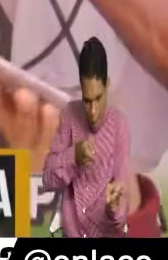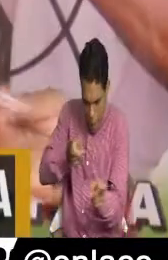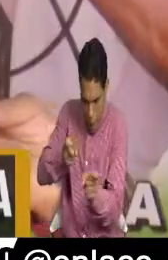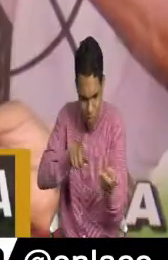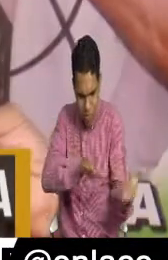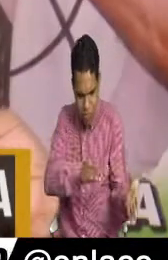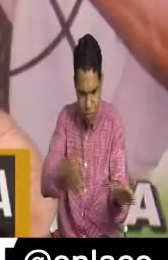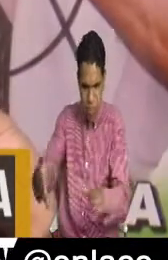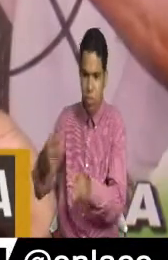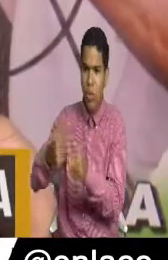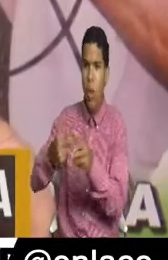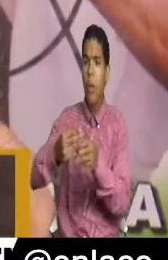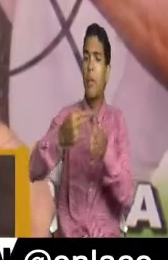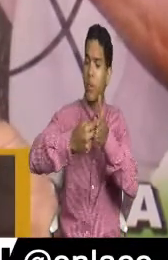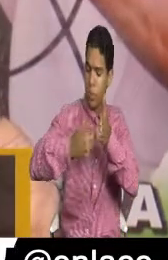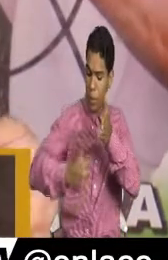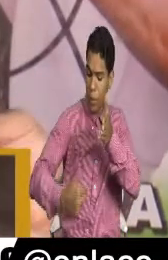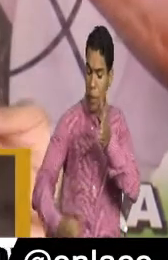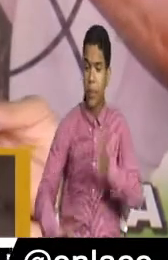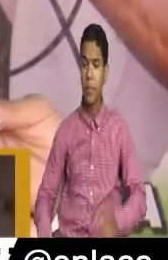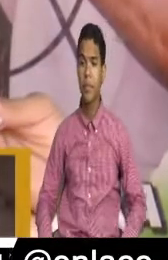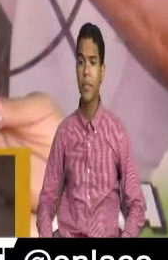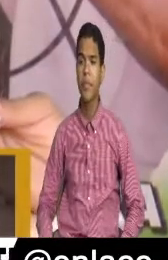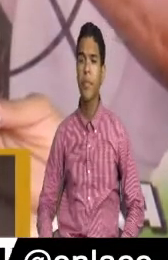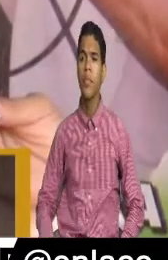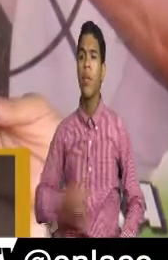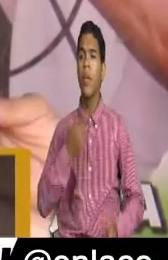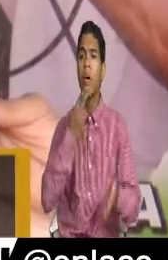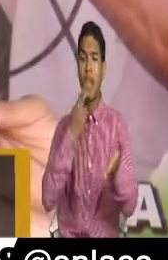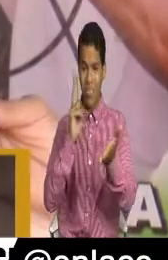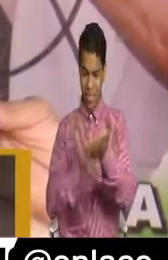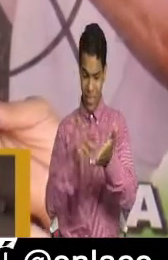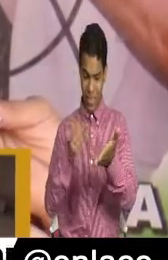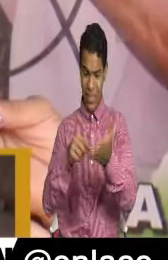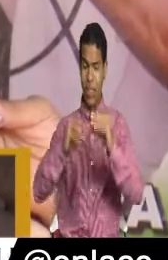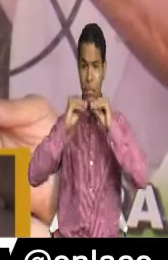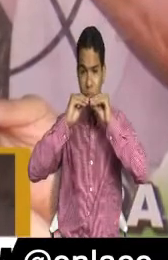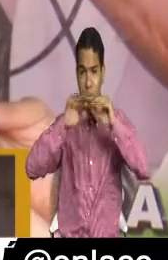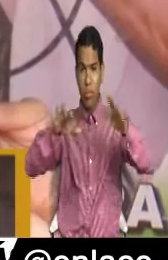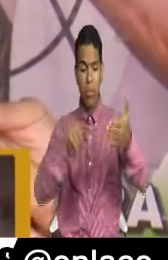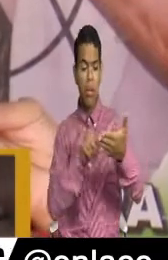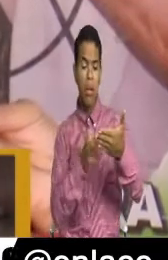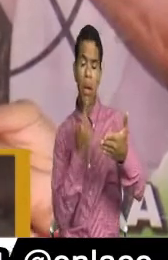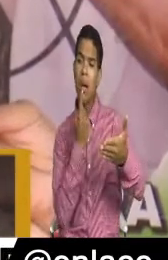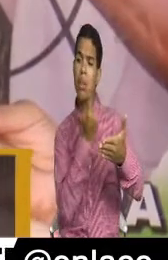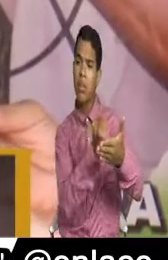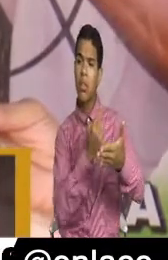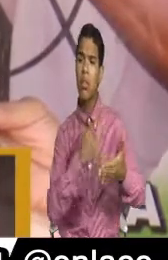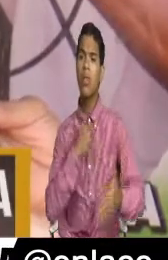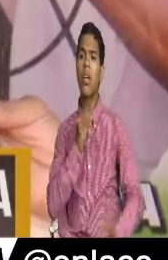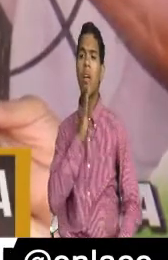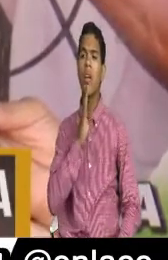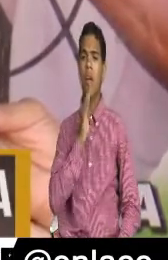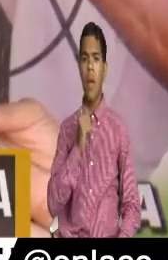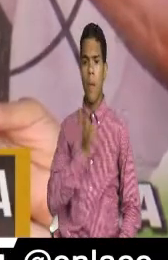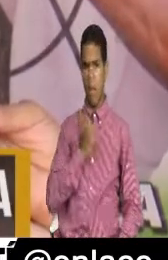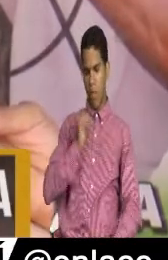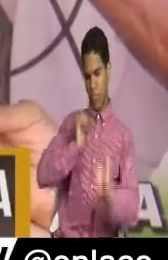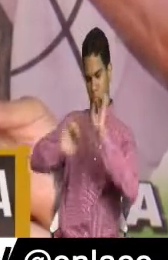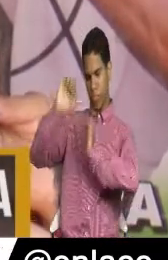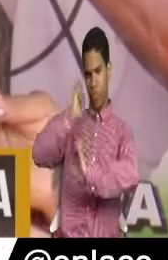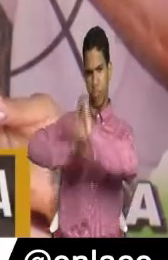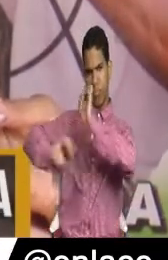mismo. Bueno, el panfleto en el papel dice que son las autodefensas gaitanistas